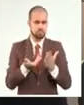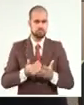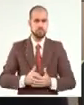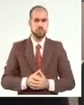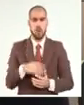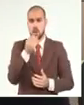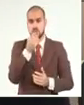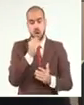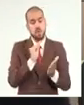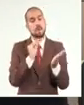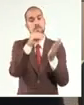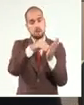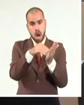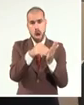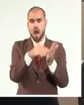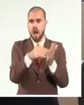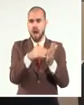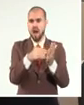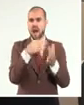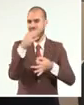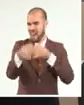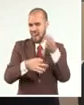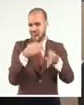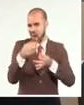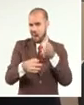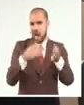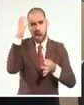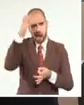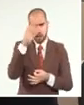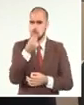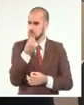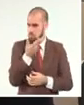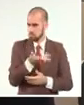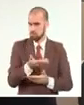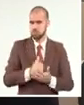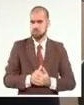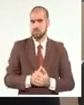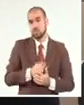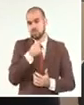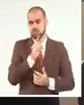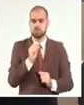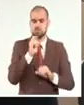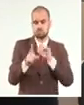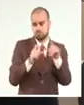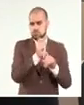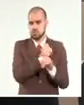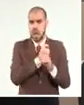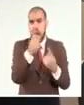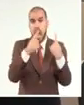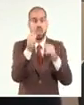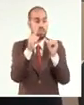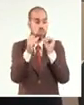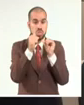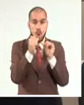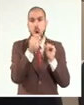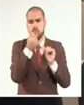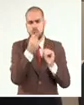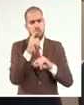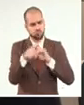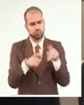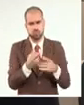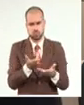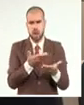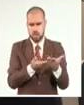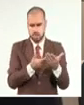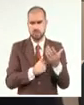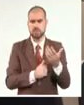agregar comentarios en estos párrafos, que estos comentarios puede ser lo que quiere preguntar por si tiene alguna duda en este